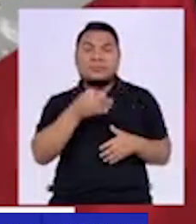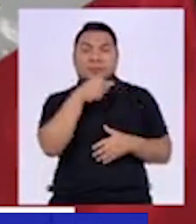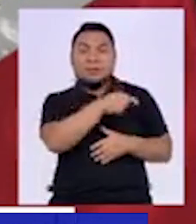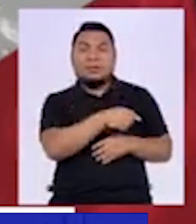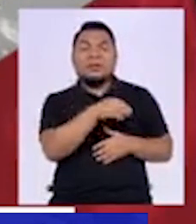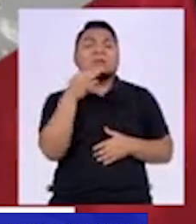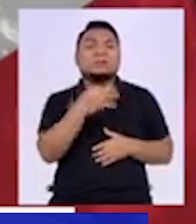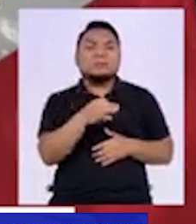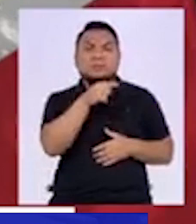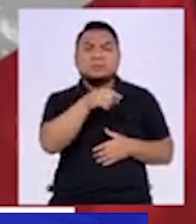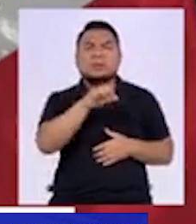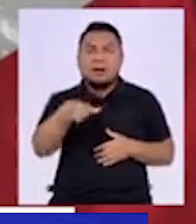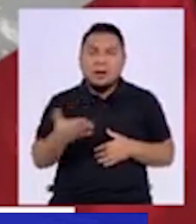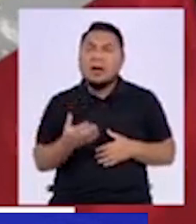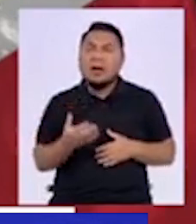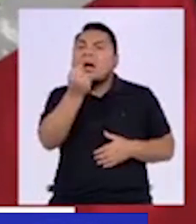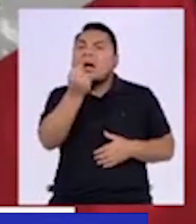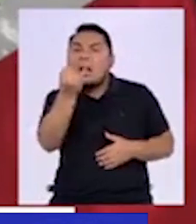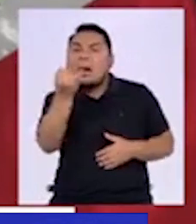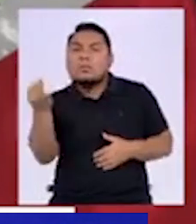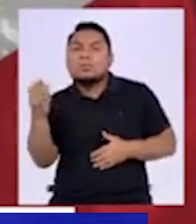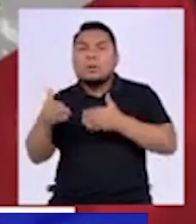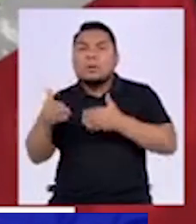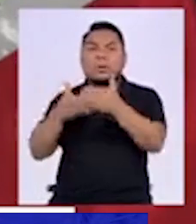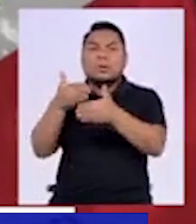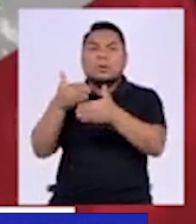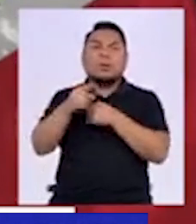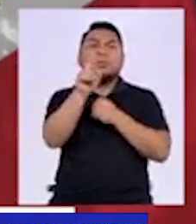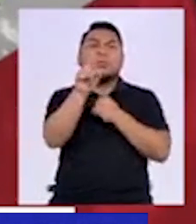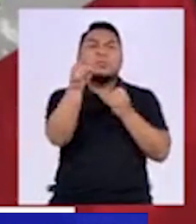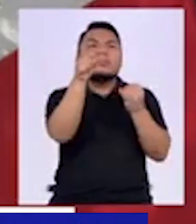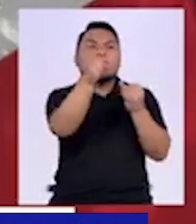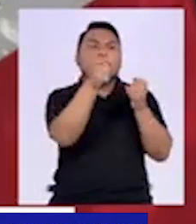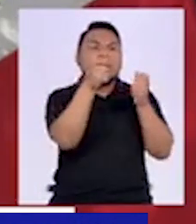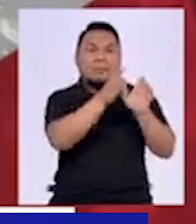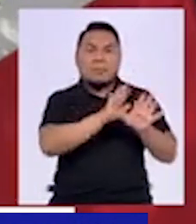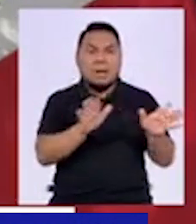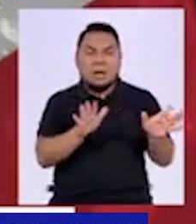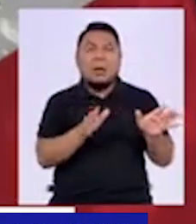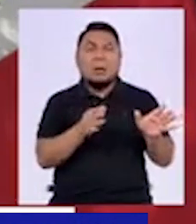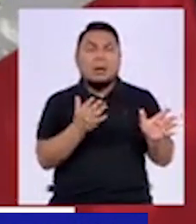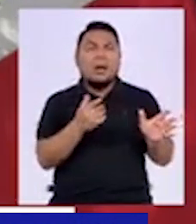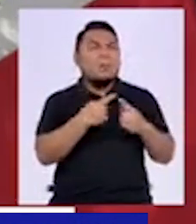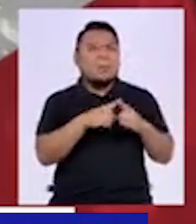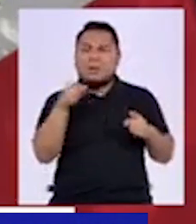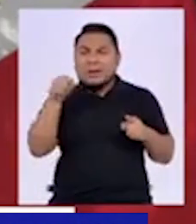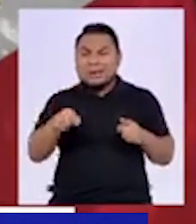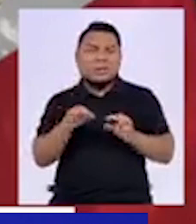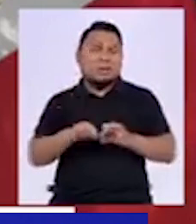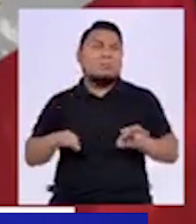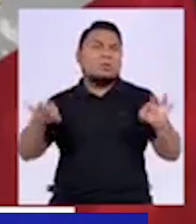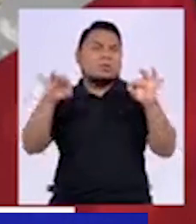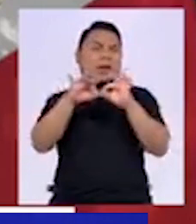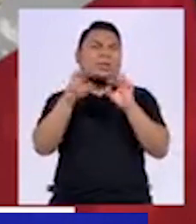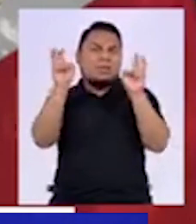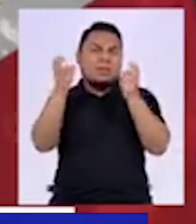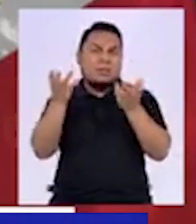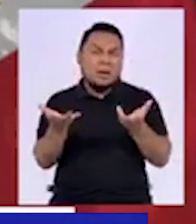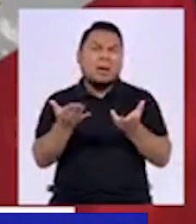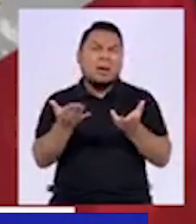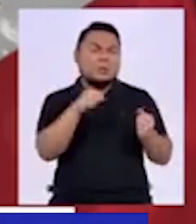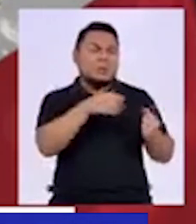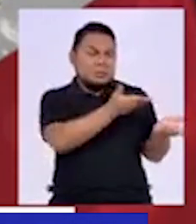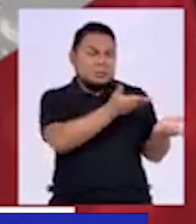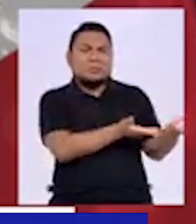concurrente está especificado para algunos procedimientos específicos, estamos en una situación inédita y ahí coincidimos todos. Esta